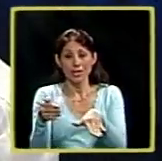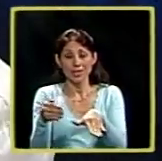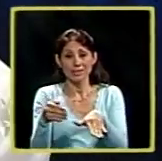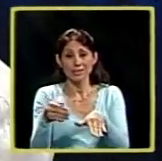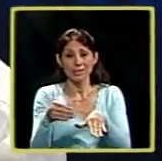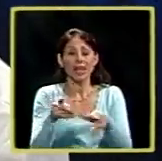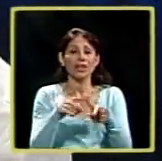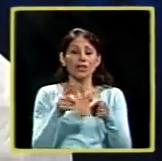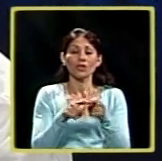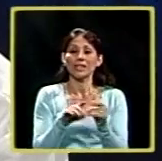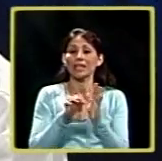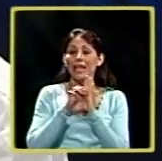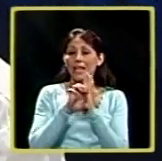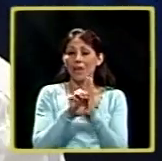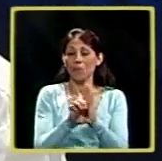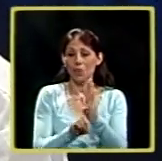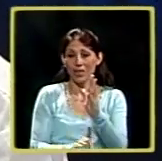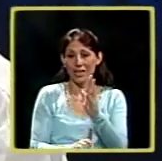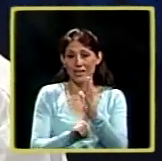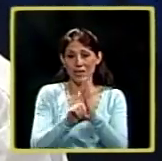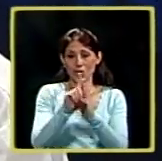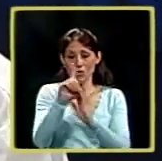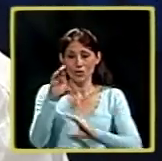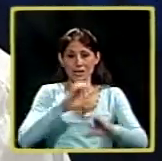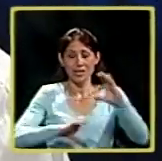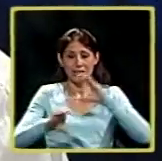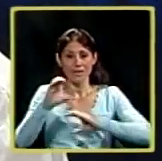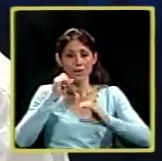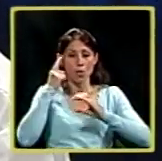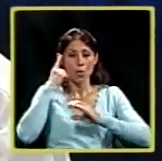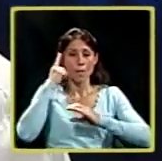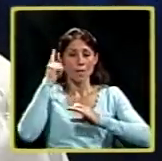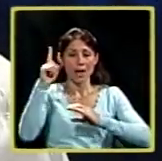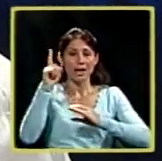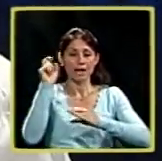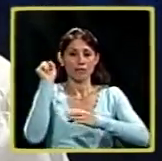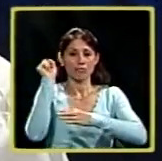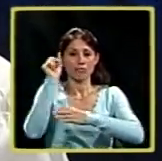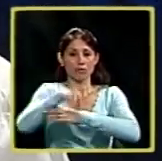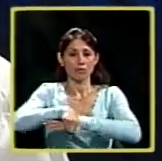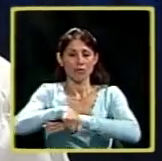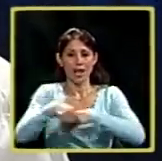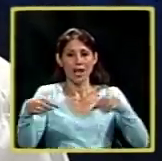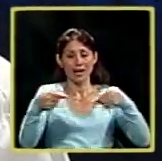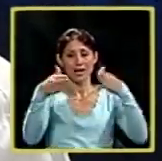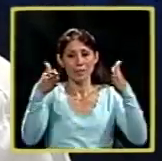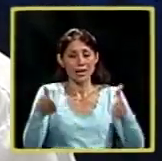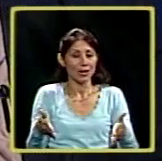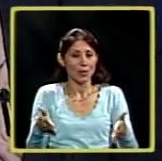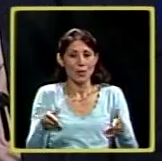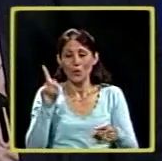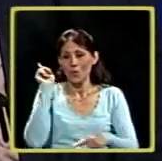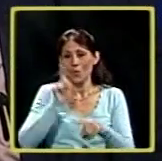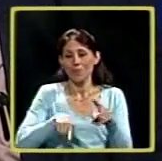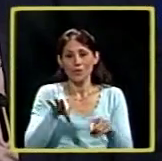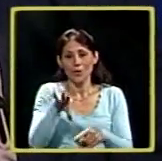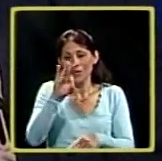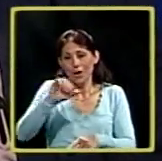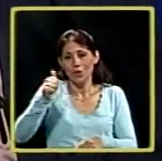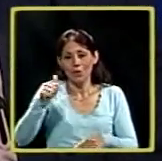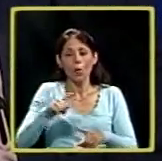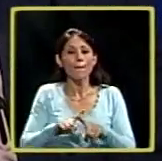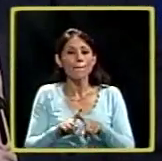desarrollo científico para liquidar al enemigo, pues difícilmente uno puede encontrarlos. Pero